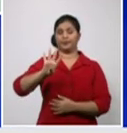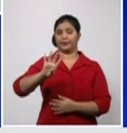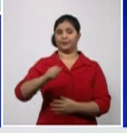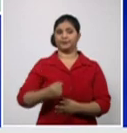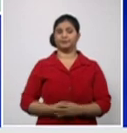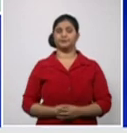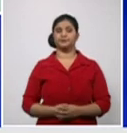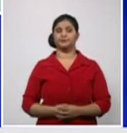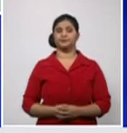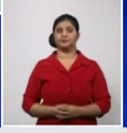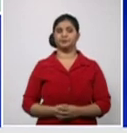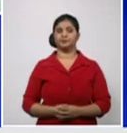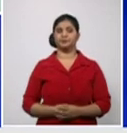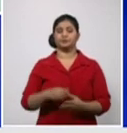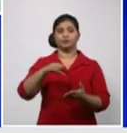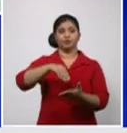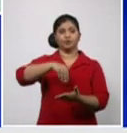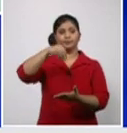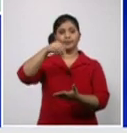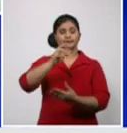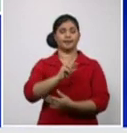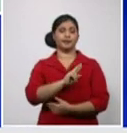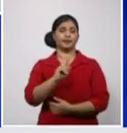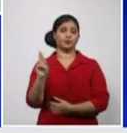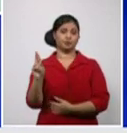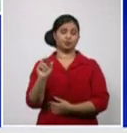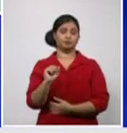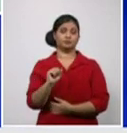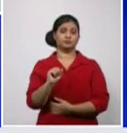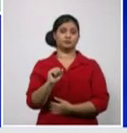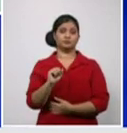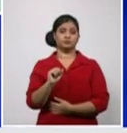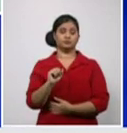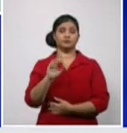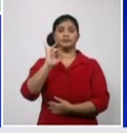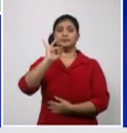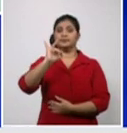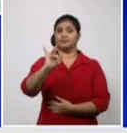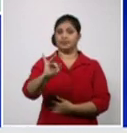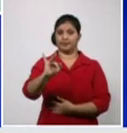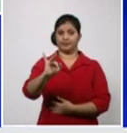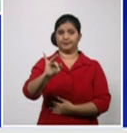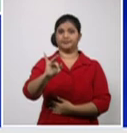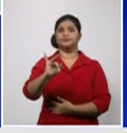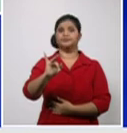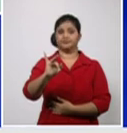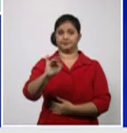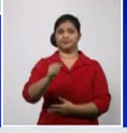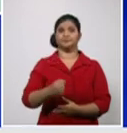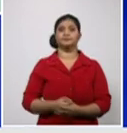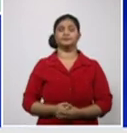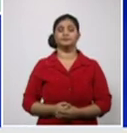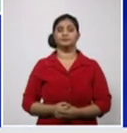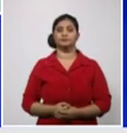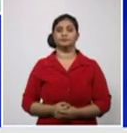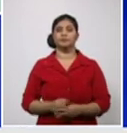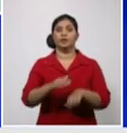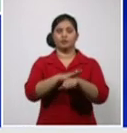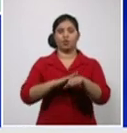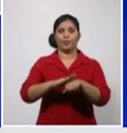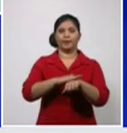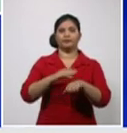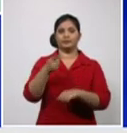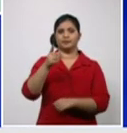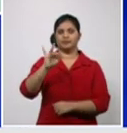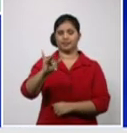En Plaza de la Revolución se diagnostican 7 pacientes autóctonos. En Guanabacoa